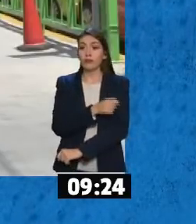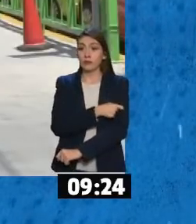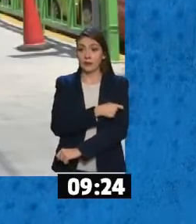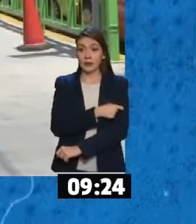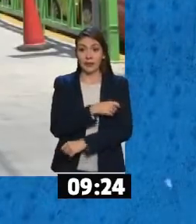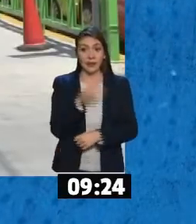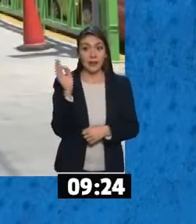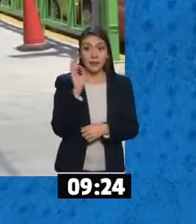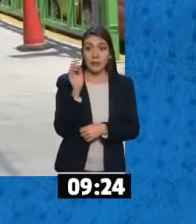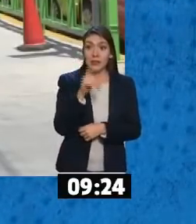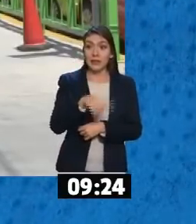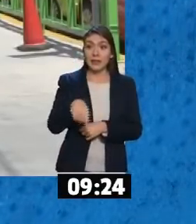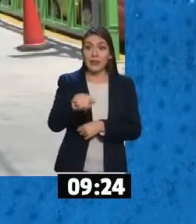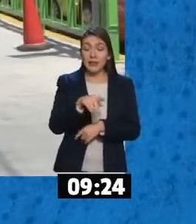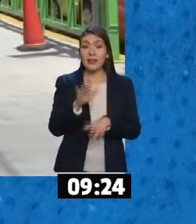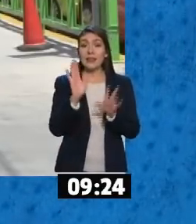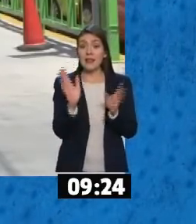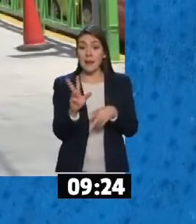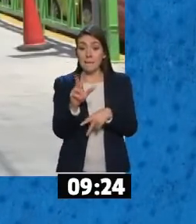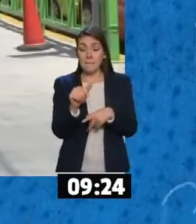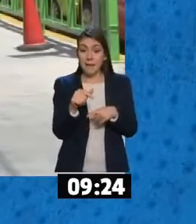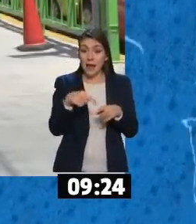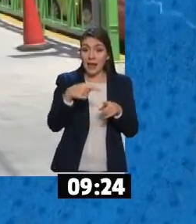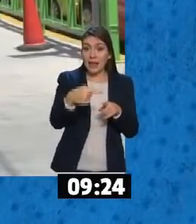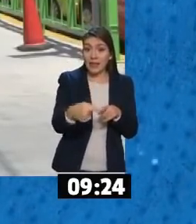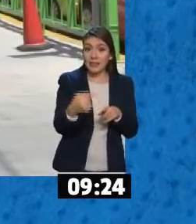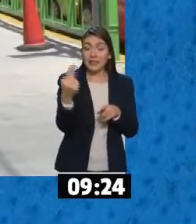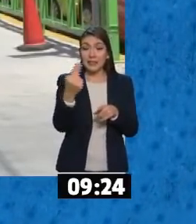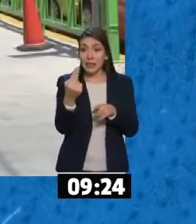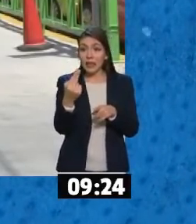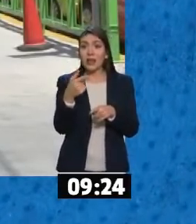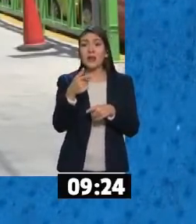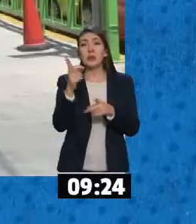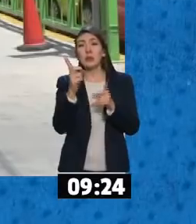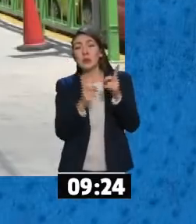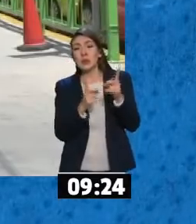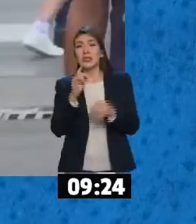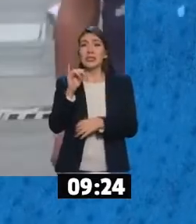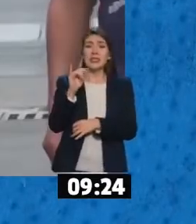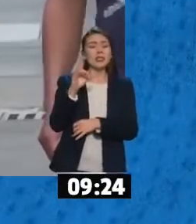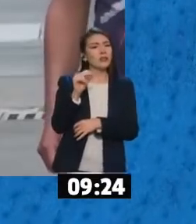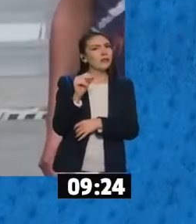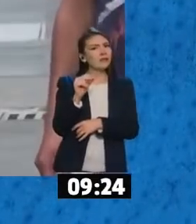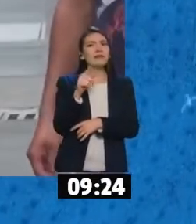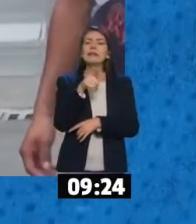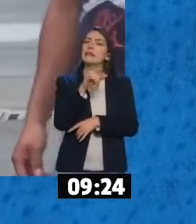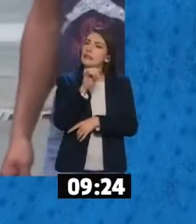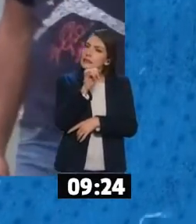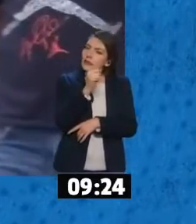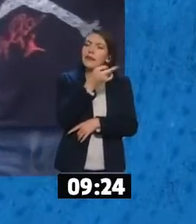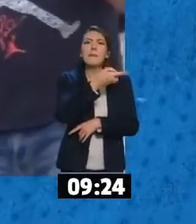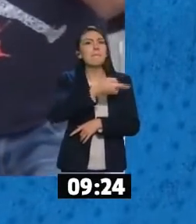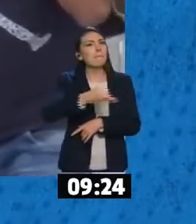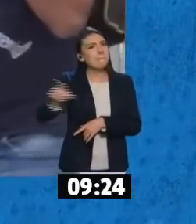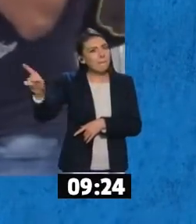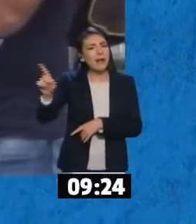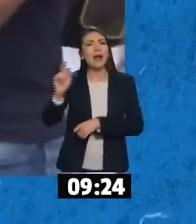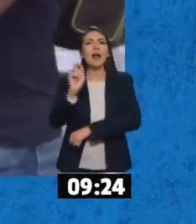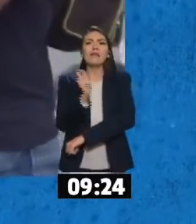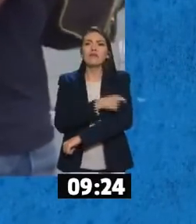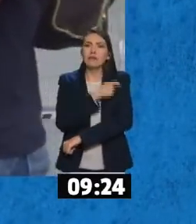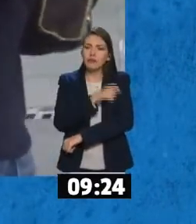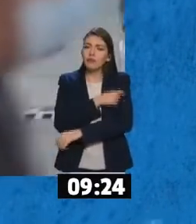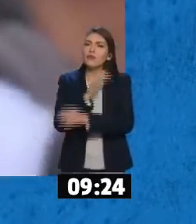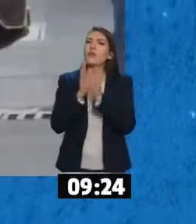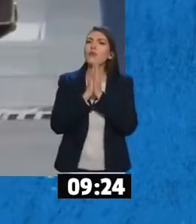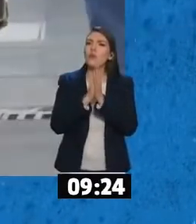toca, le tocó, se le pasó, Vaya. andaba usted indeciso, vaya, vacúnese. lávese